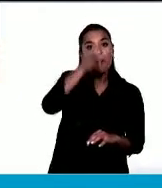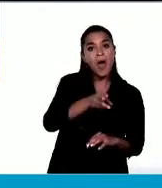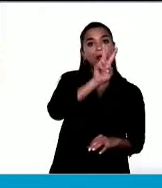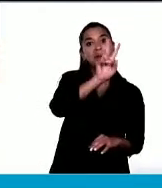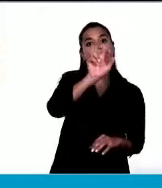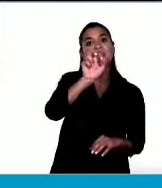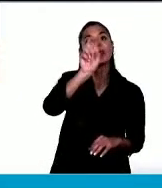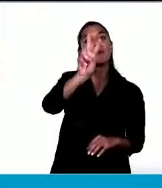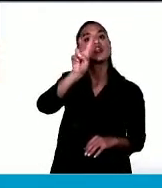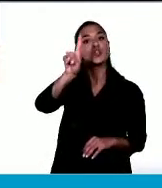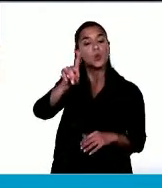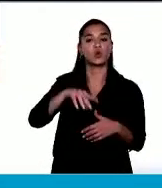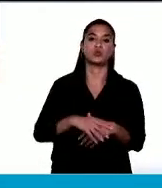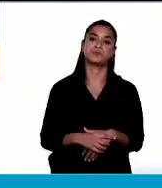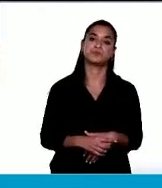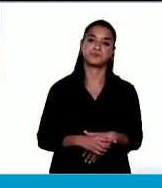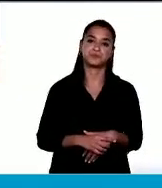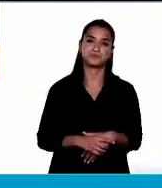2633/2021,